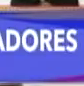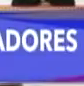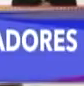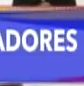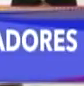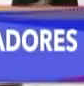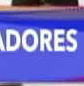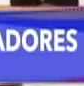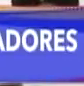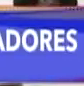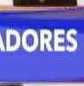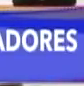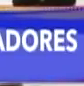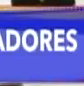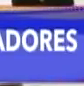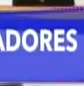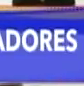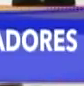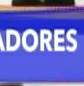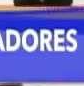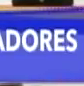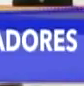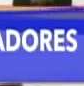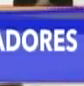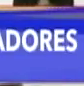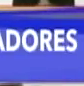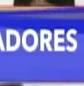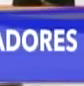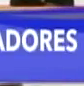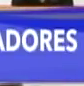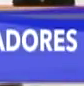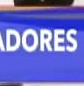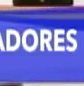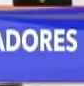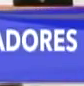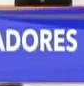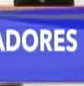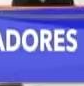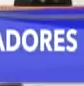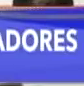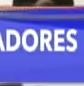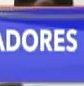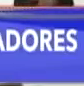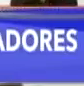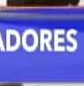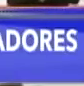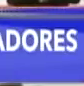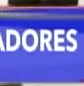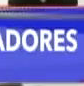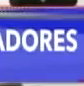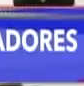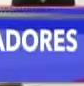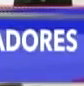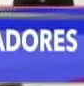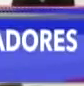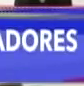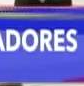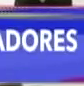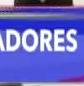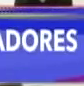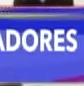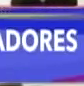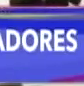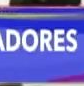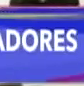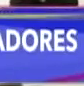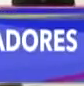Luego convocamos. Bueno, tenía que convocarse. Había retardo en la convocatoria de la renovación de